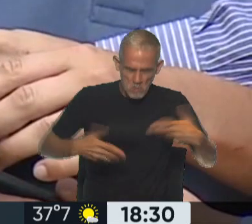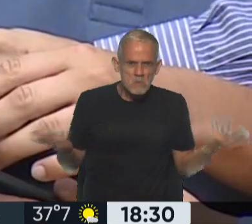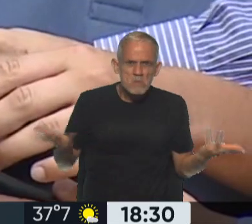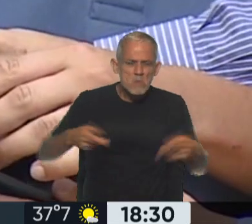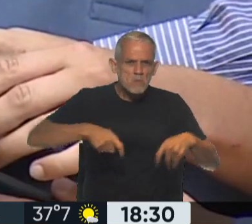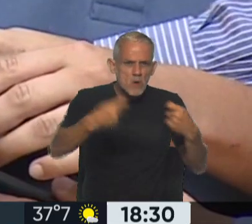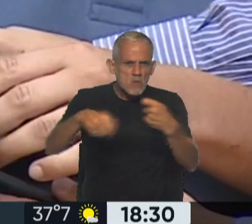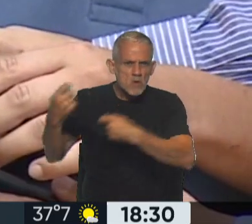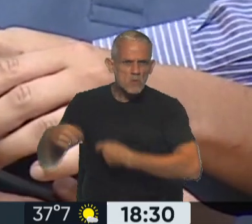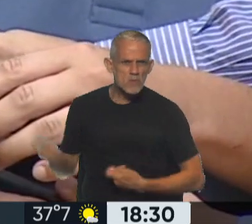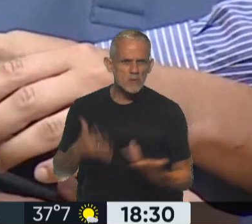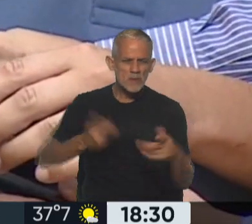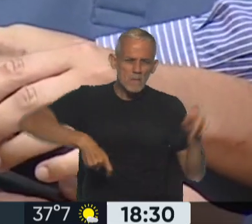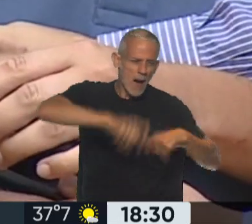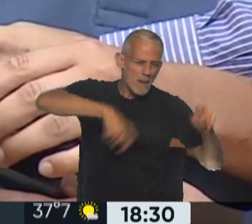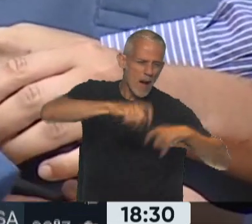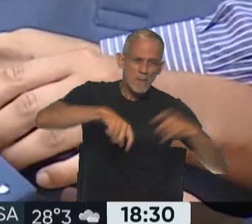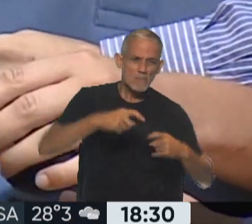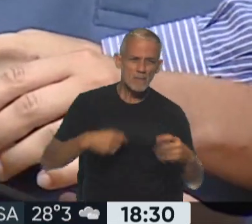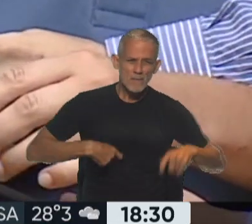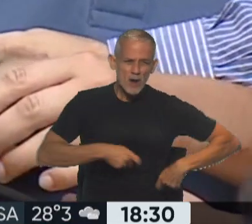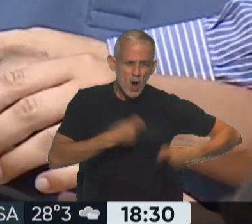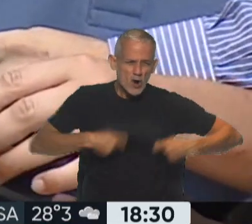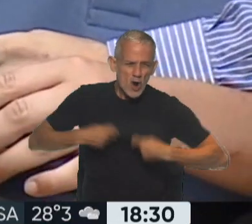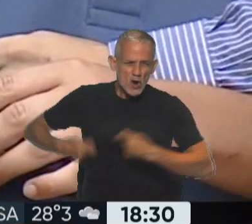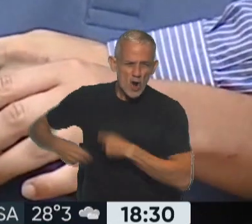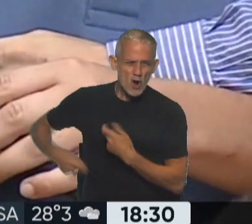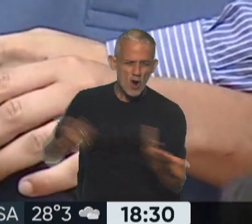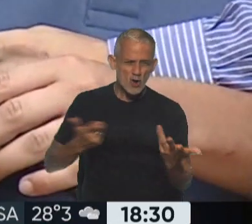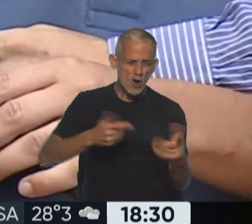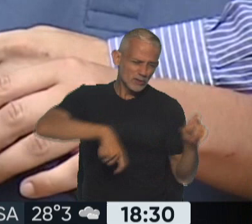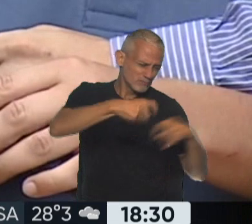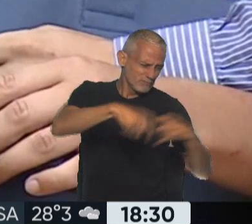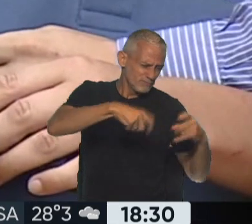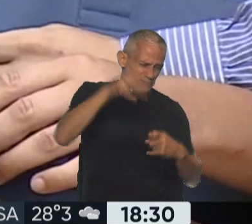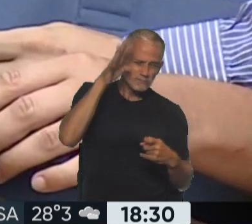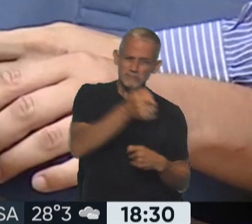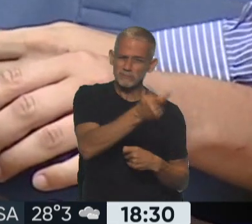De tantas patadas, de tantos golpes que le dieron,